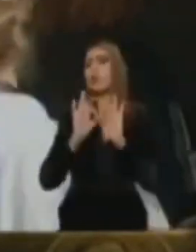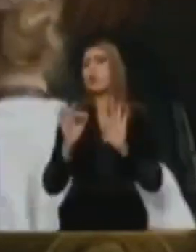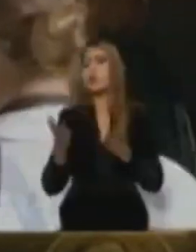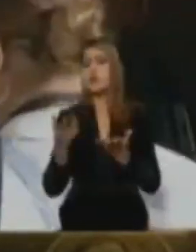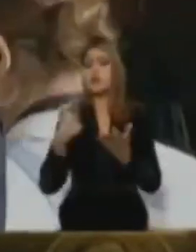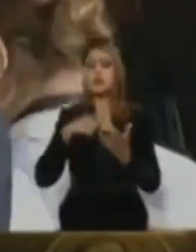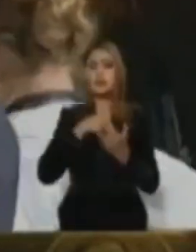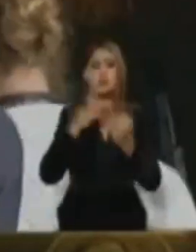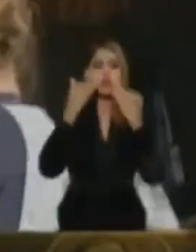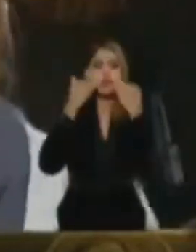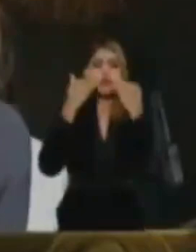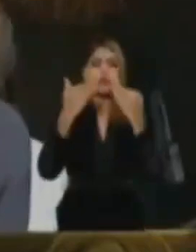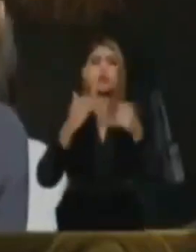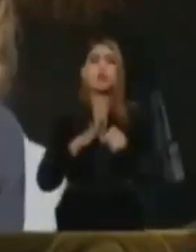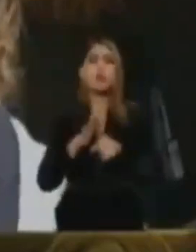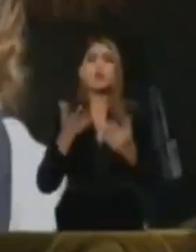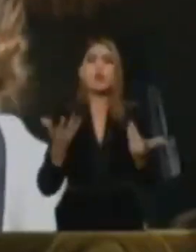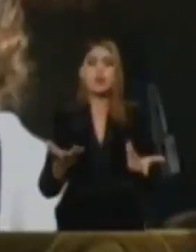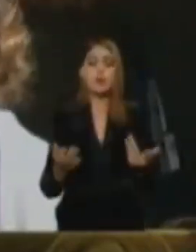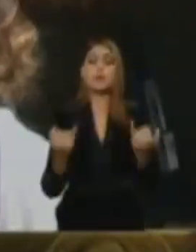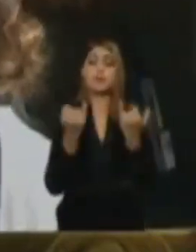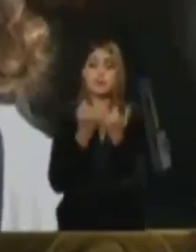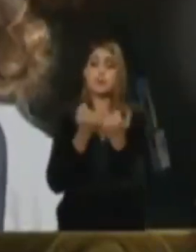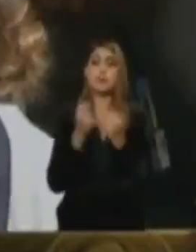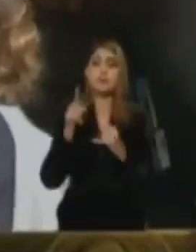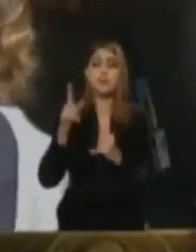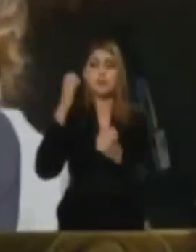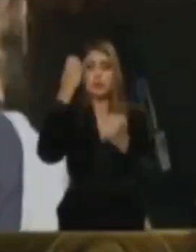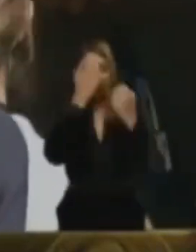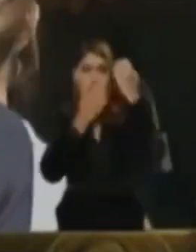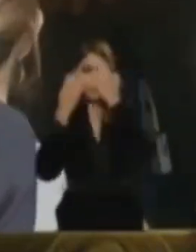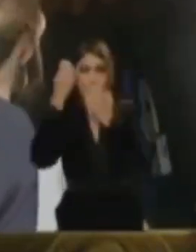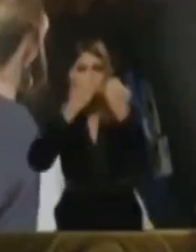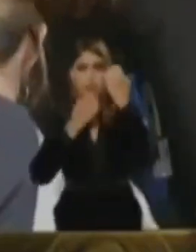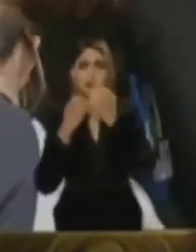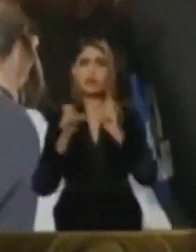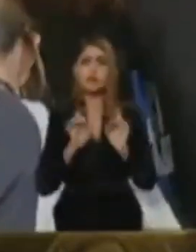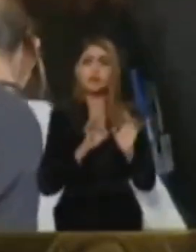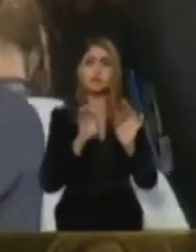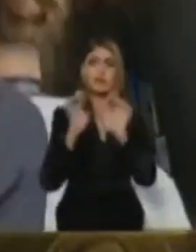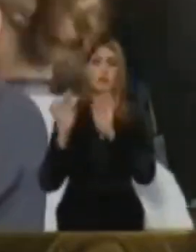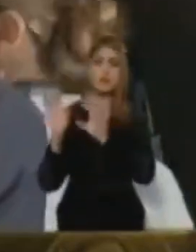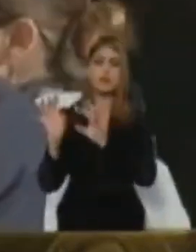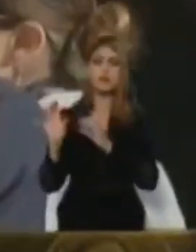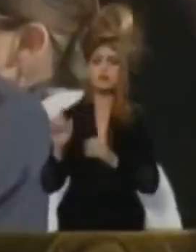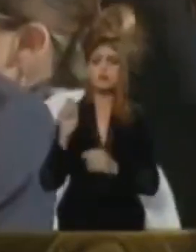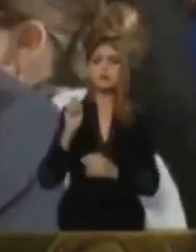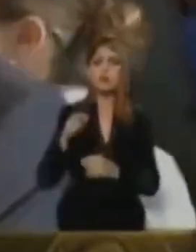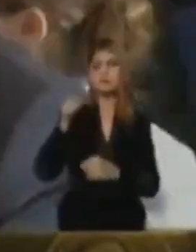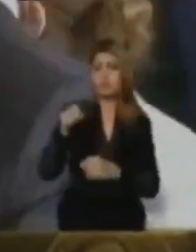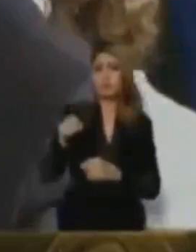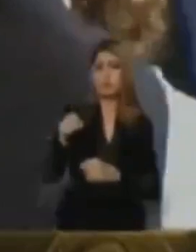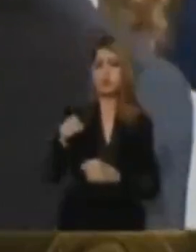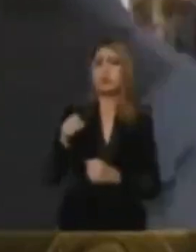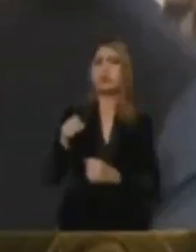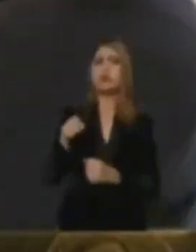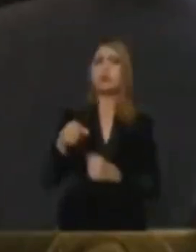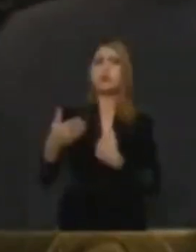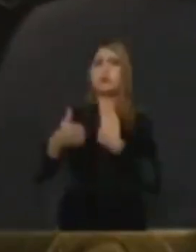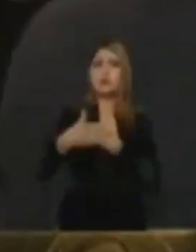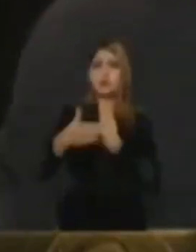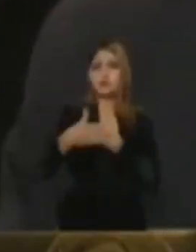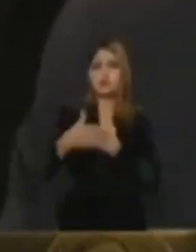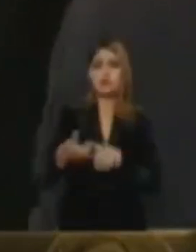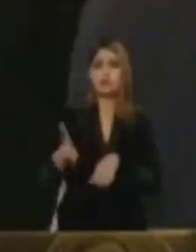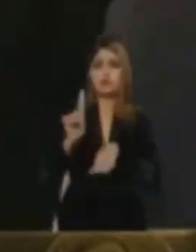podido presenciar? Sin duda también el análisis de lo que está ocurriendo, de lo que estará planteándose en los